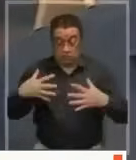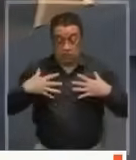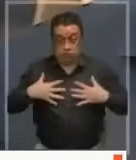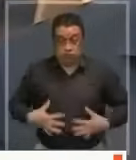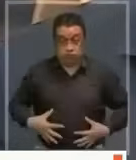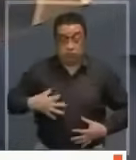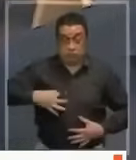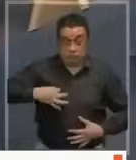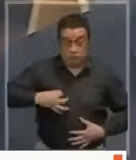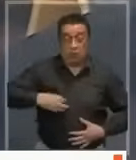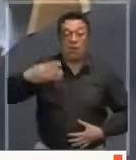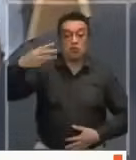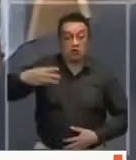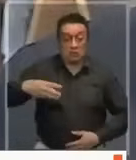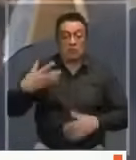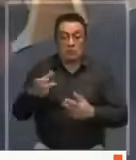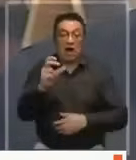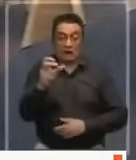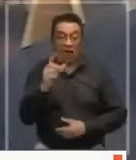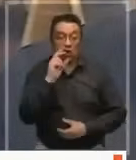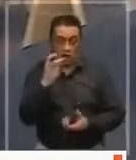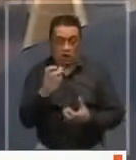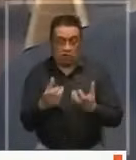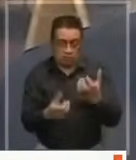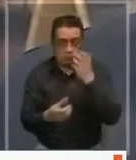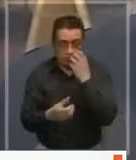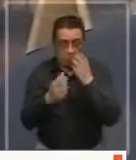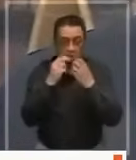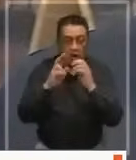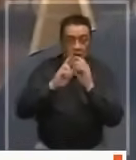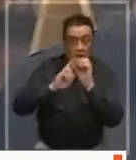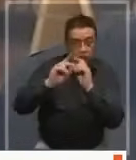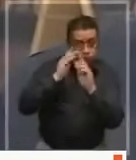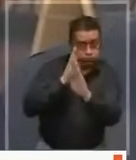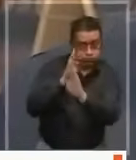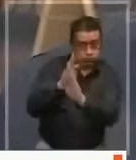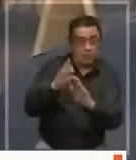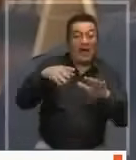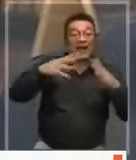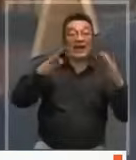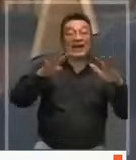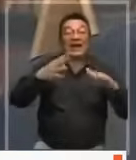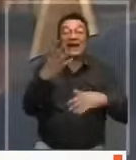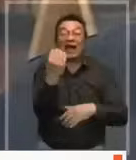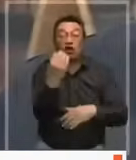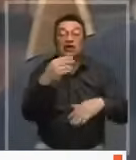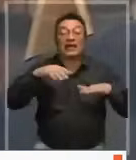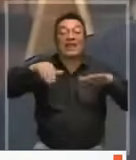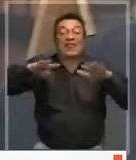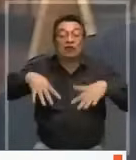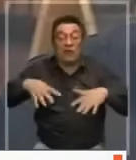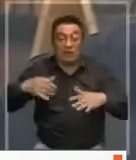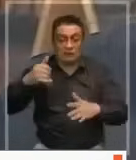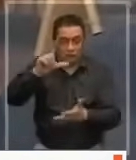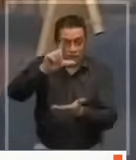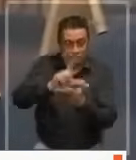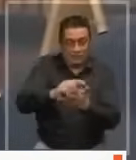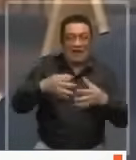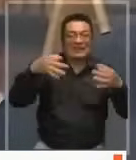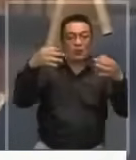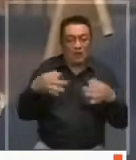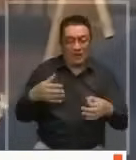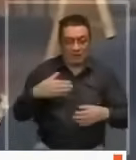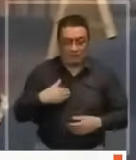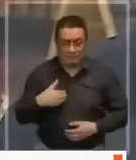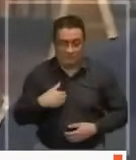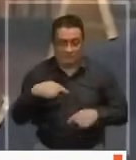uniforme municipal, van a tener una radio, se van a poder comunicar directamente con el 1419, que es nuestra central de seguridad, y que